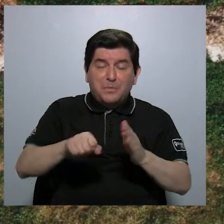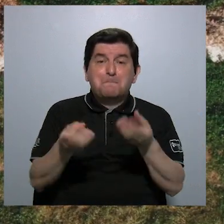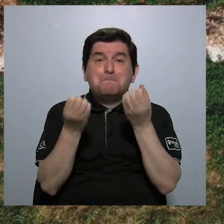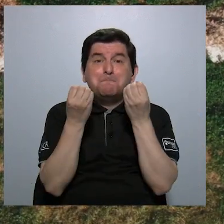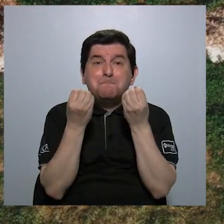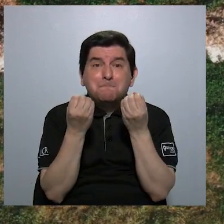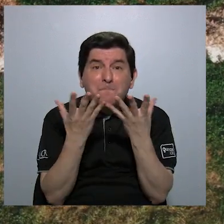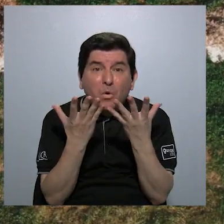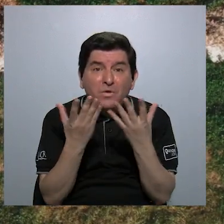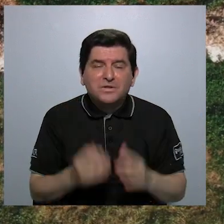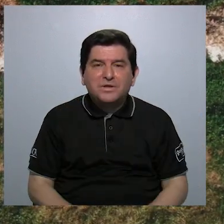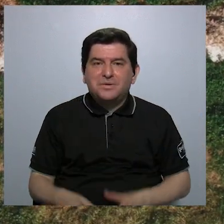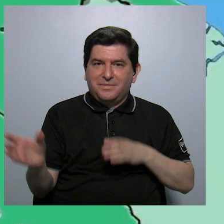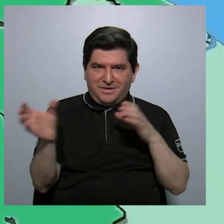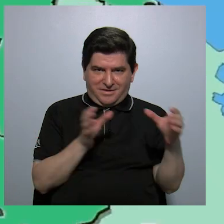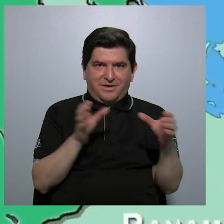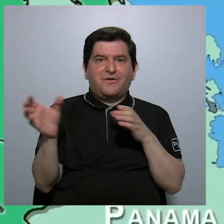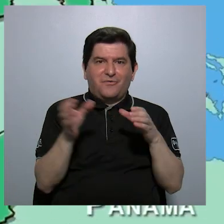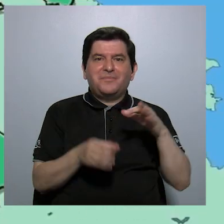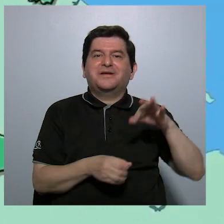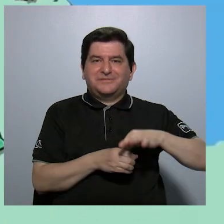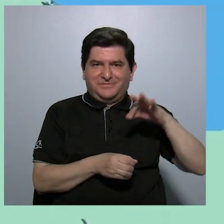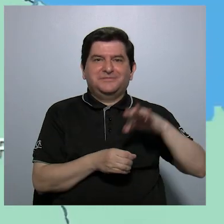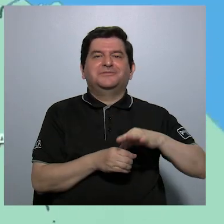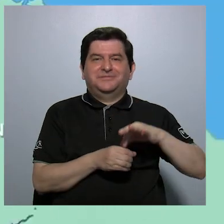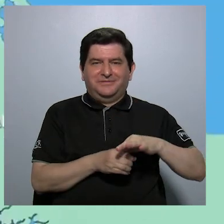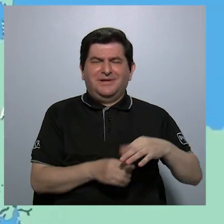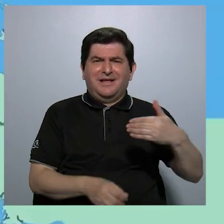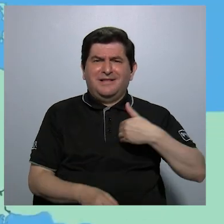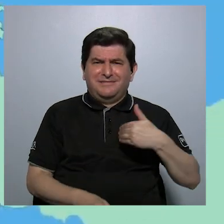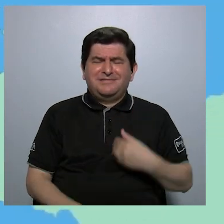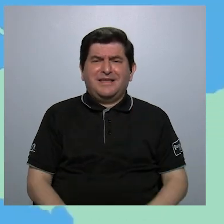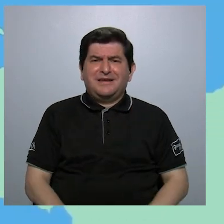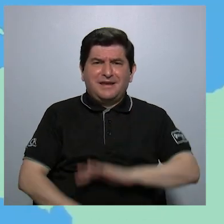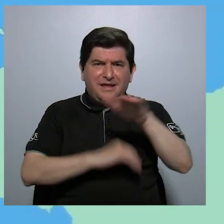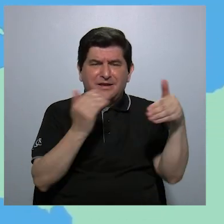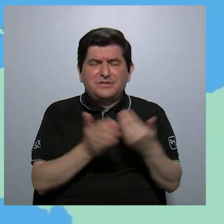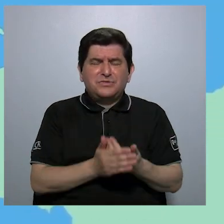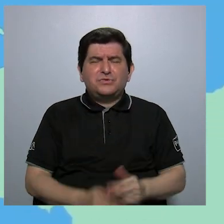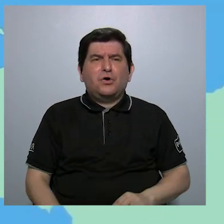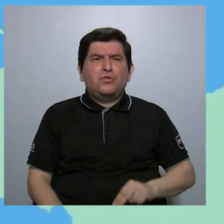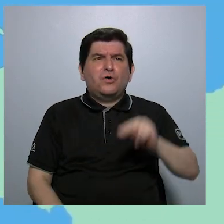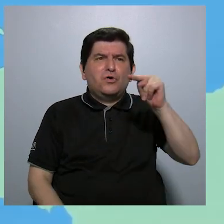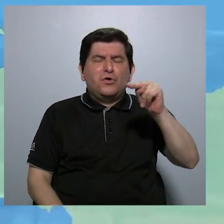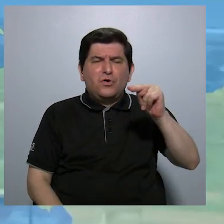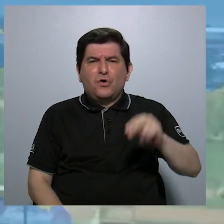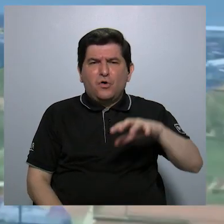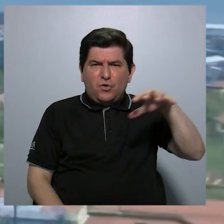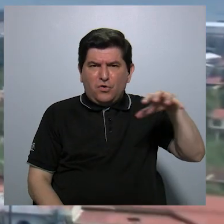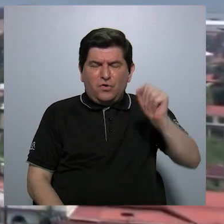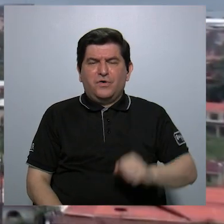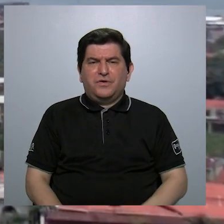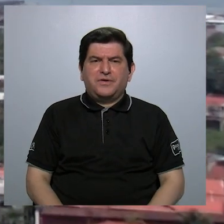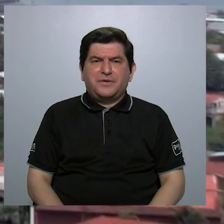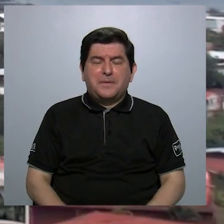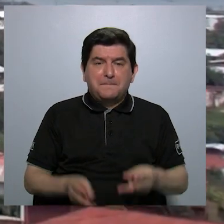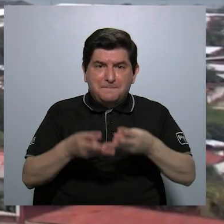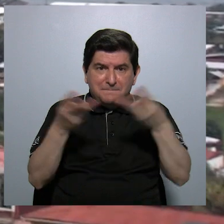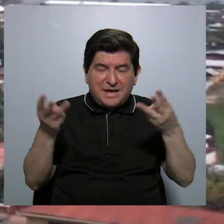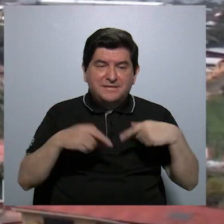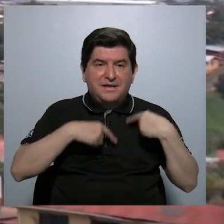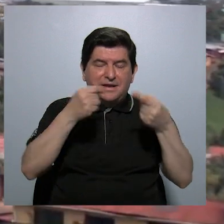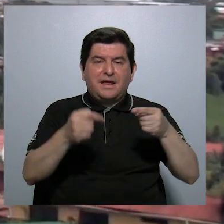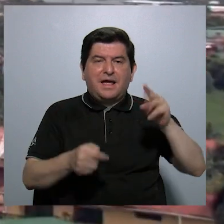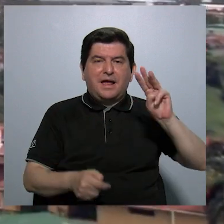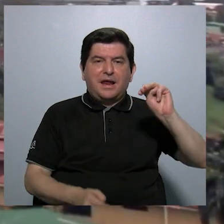hay mucho comercio agrícola. Tenemos todo el corredor noratlántico para el transporte de materiales